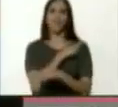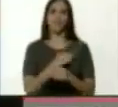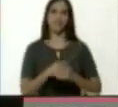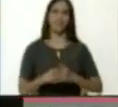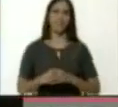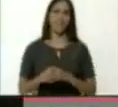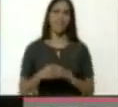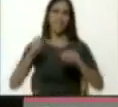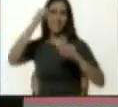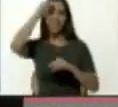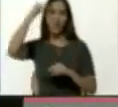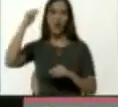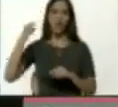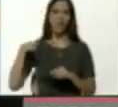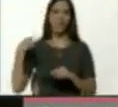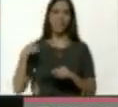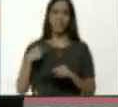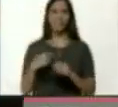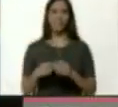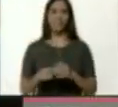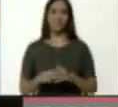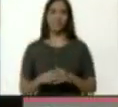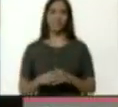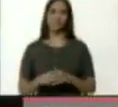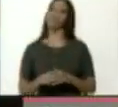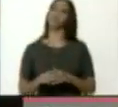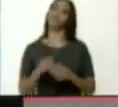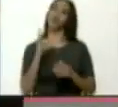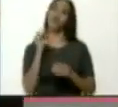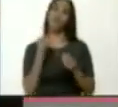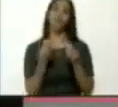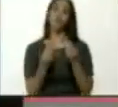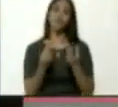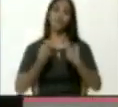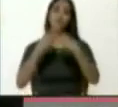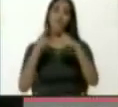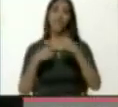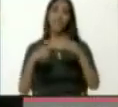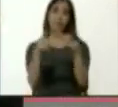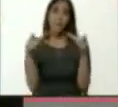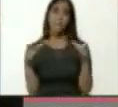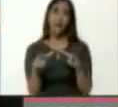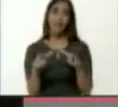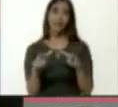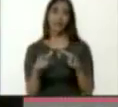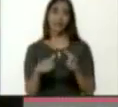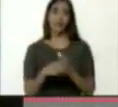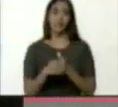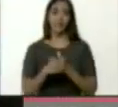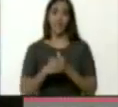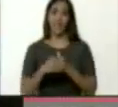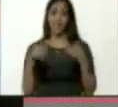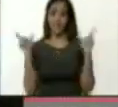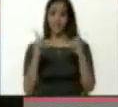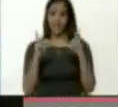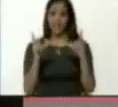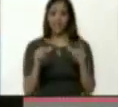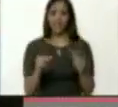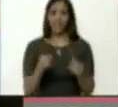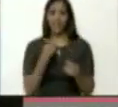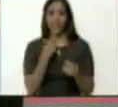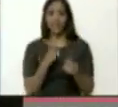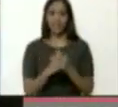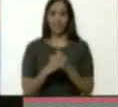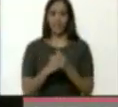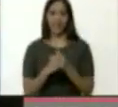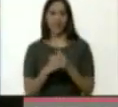Esa teoría que tiene Esteban Gervasi se comentó muchas veces en diversos espacios. De medios públicos. Ah, nos decían